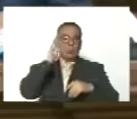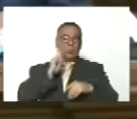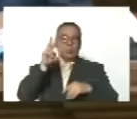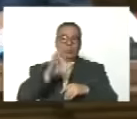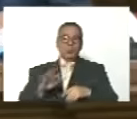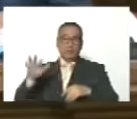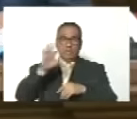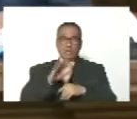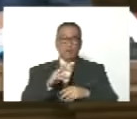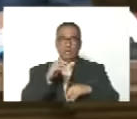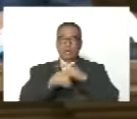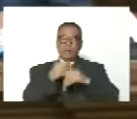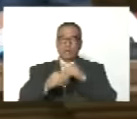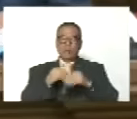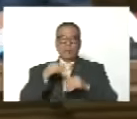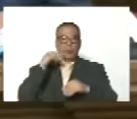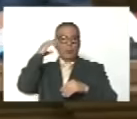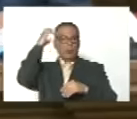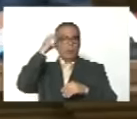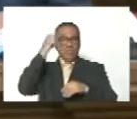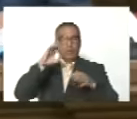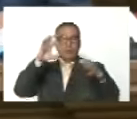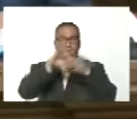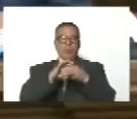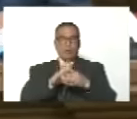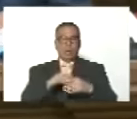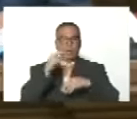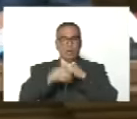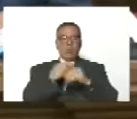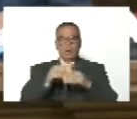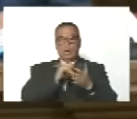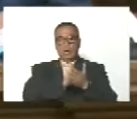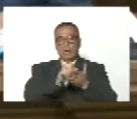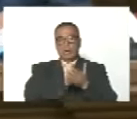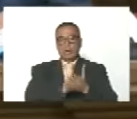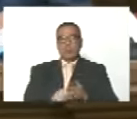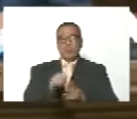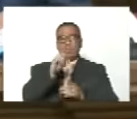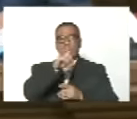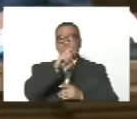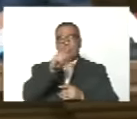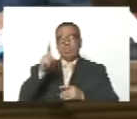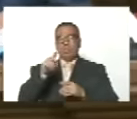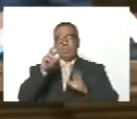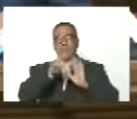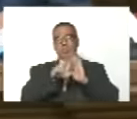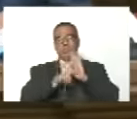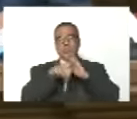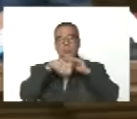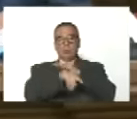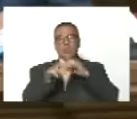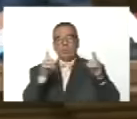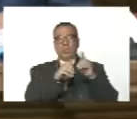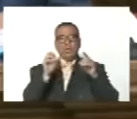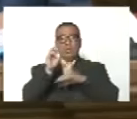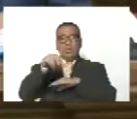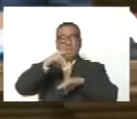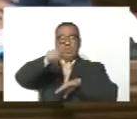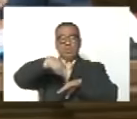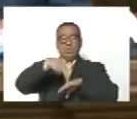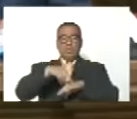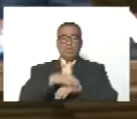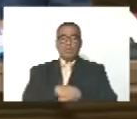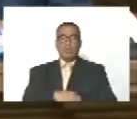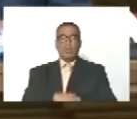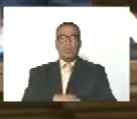de Venezuela por parte de la Unión Europea, de conformidad con lo previsto en el artículo 111 del Reglamento Interior y de debates